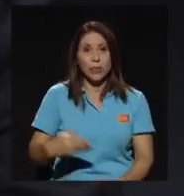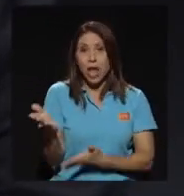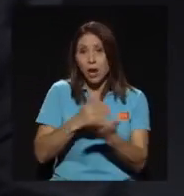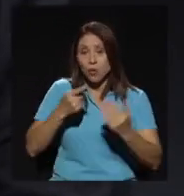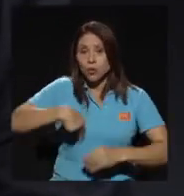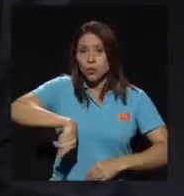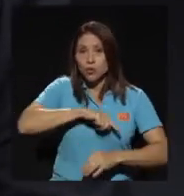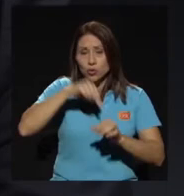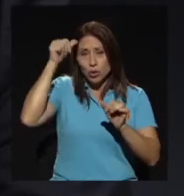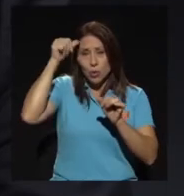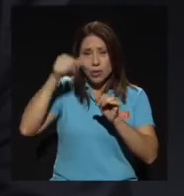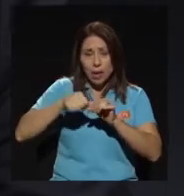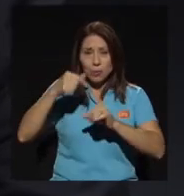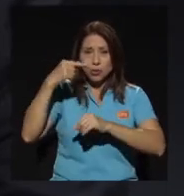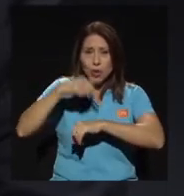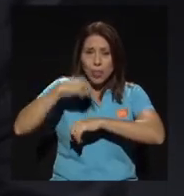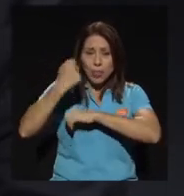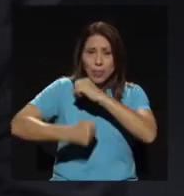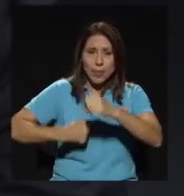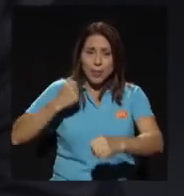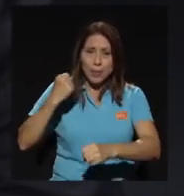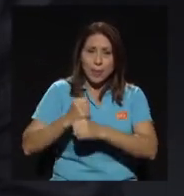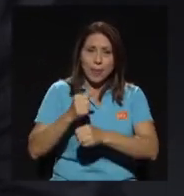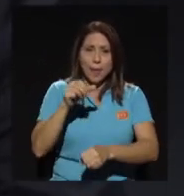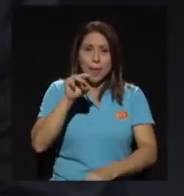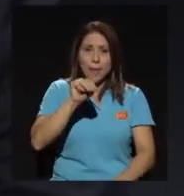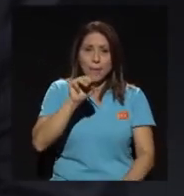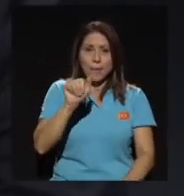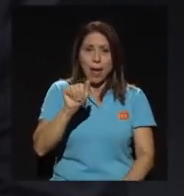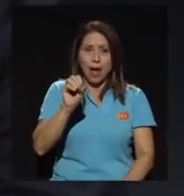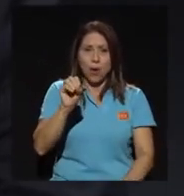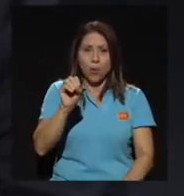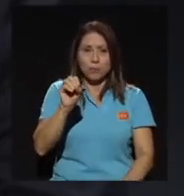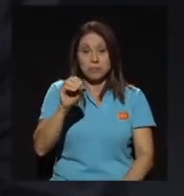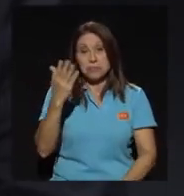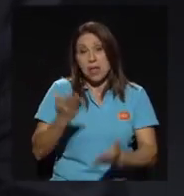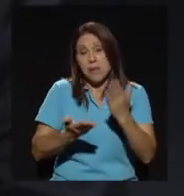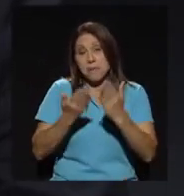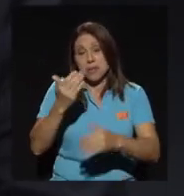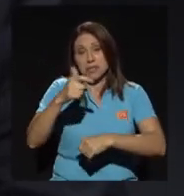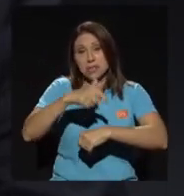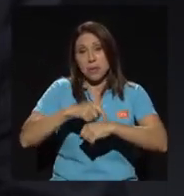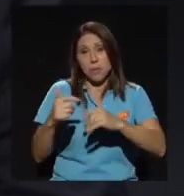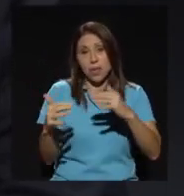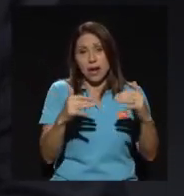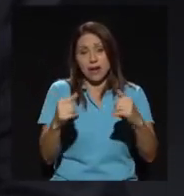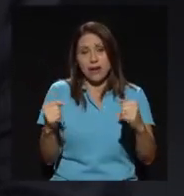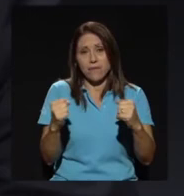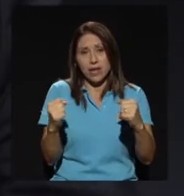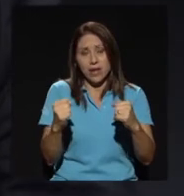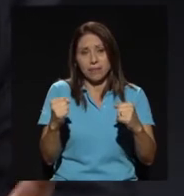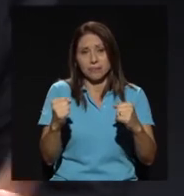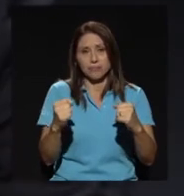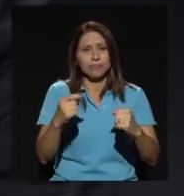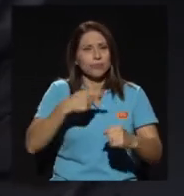que tal vez era una época de guerra fría en el mundo de una otra manera satanizamos ese proceso